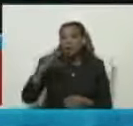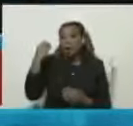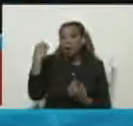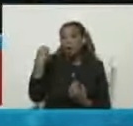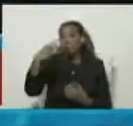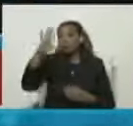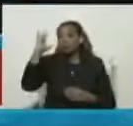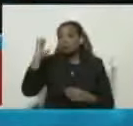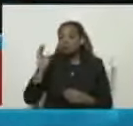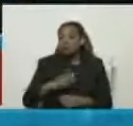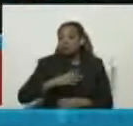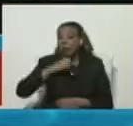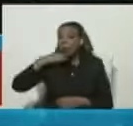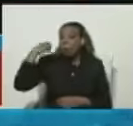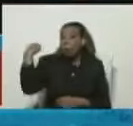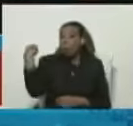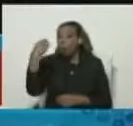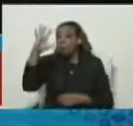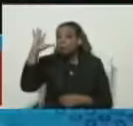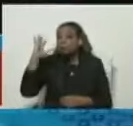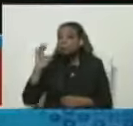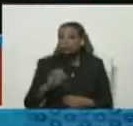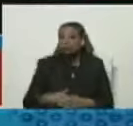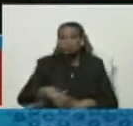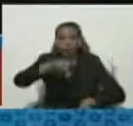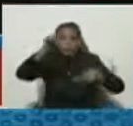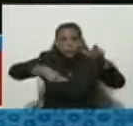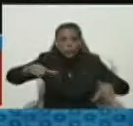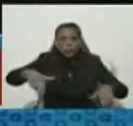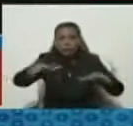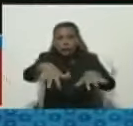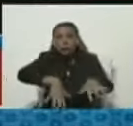coño, ¿y este gentío?